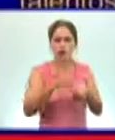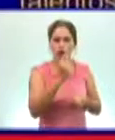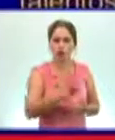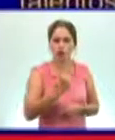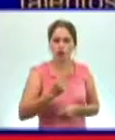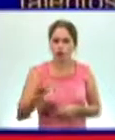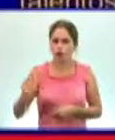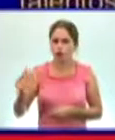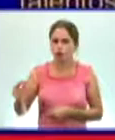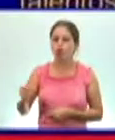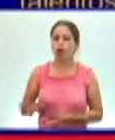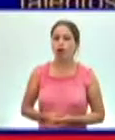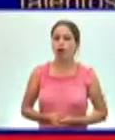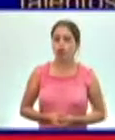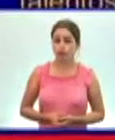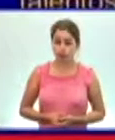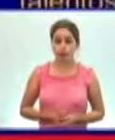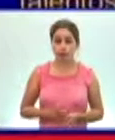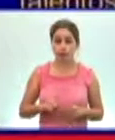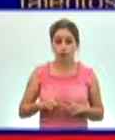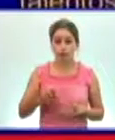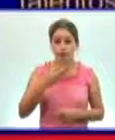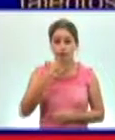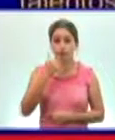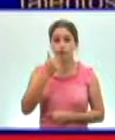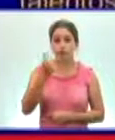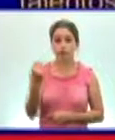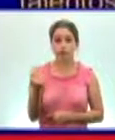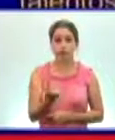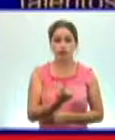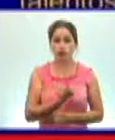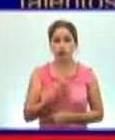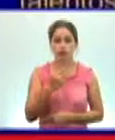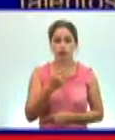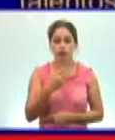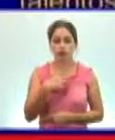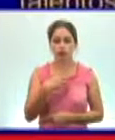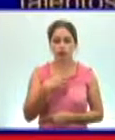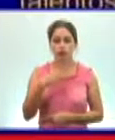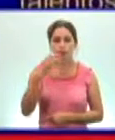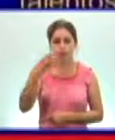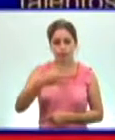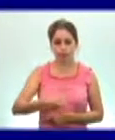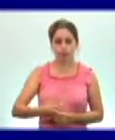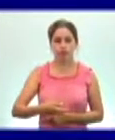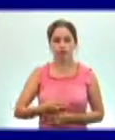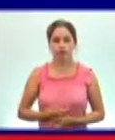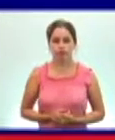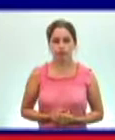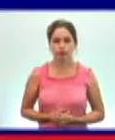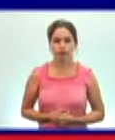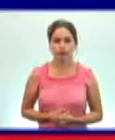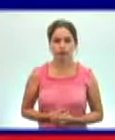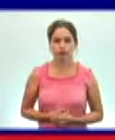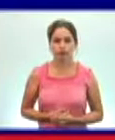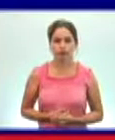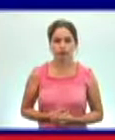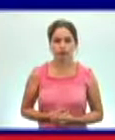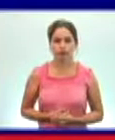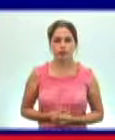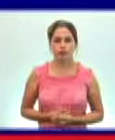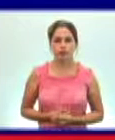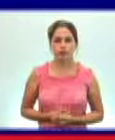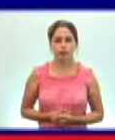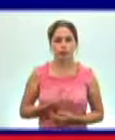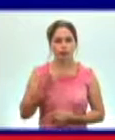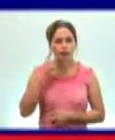virtud, estaremos encontrando nosotros la cualidad de lo que significa ser virtuoso. Y